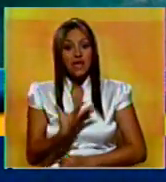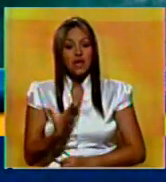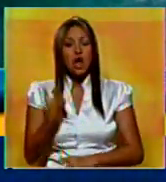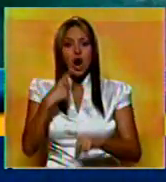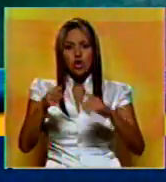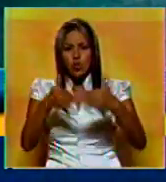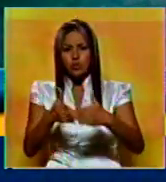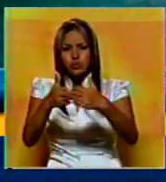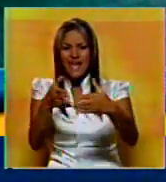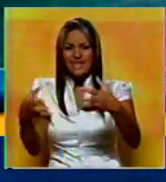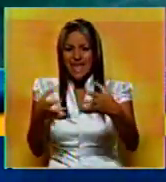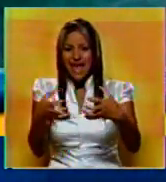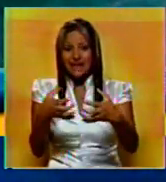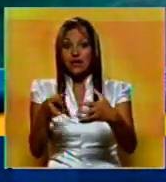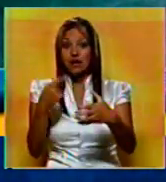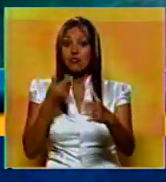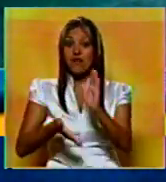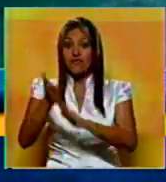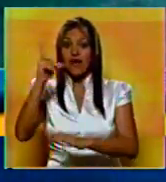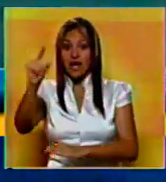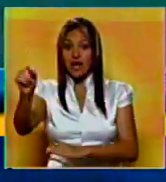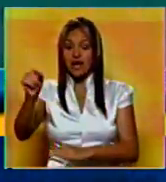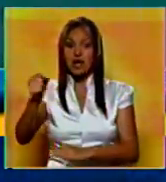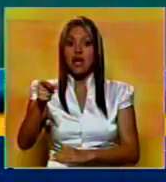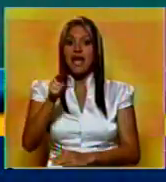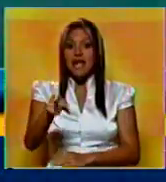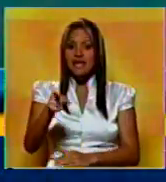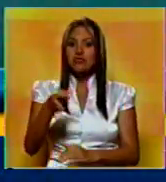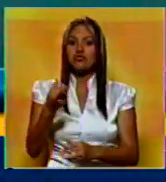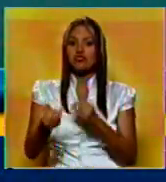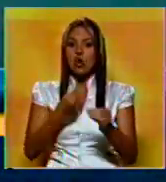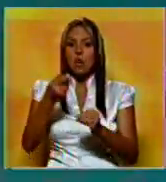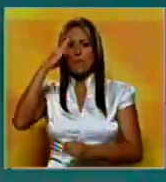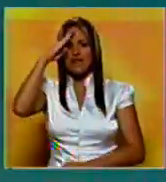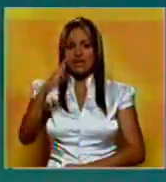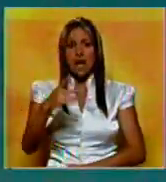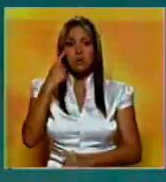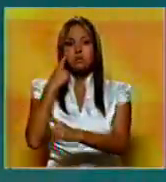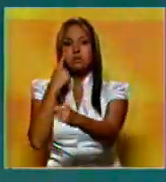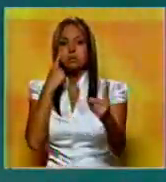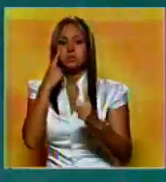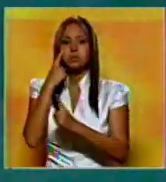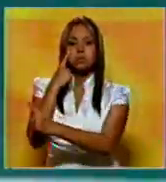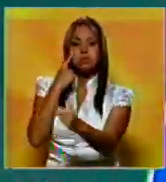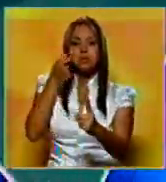de guerra británico partió este lunes hacia Gibraltar como parte de un despliegue militar rutinario.